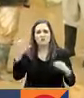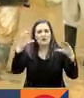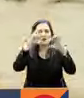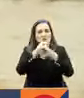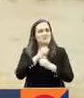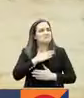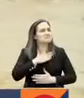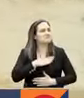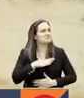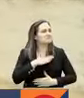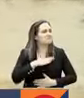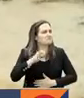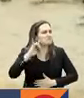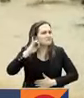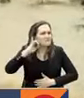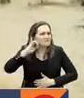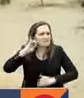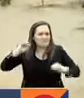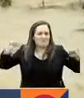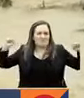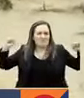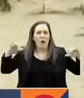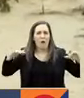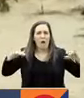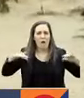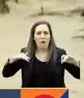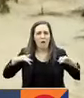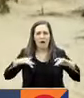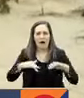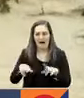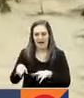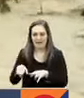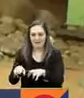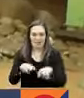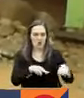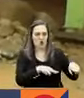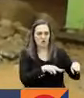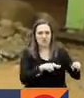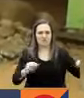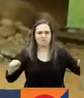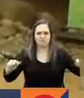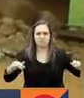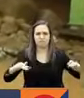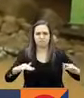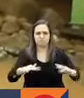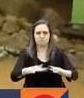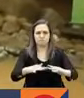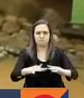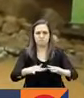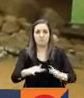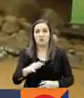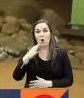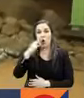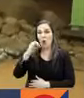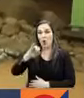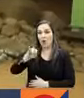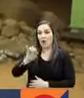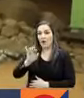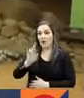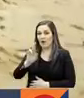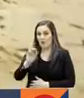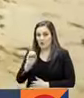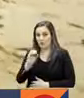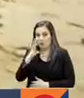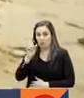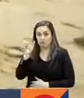municipio se rompió con escenas desgarradoras tras la avalancha de los riachuelos El Mulato y Sangoyaco. Jairo Carvajal, damnificado de la tragedia de